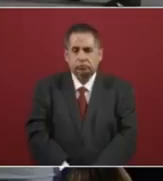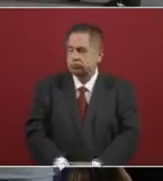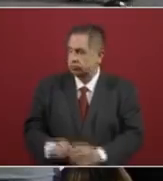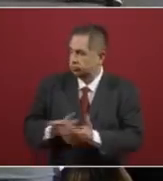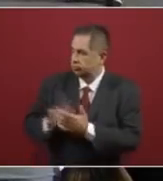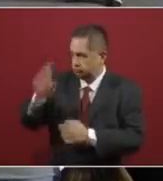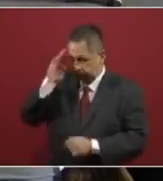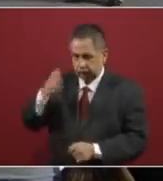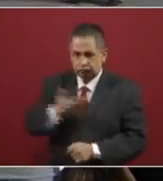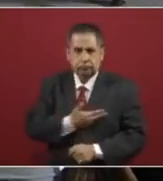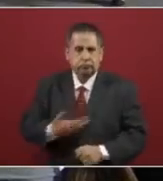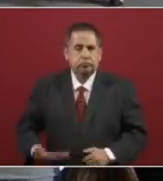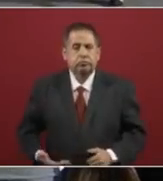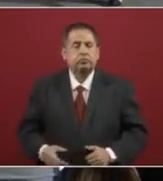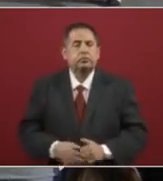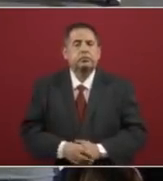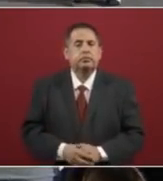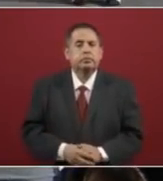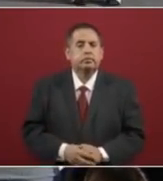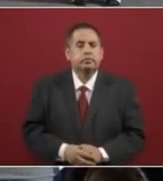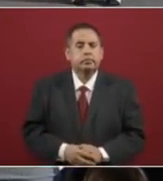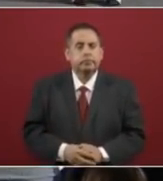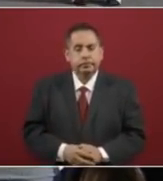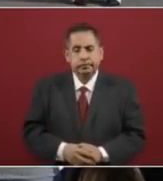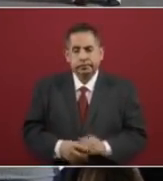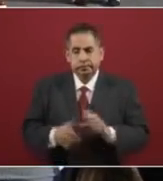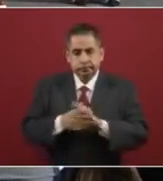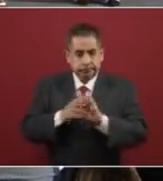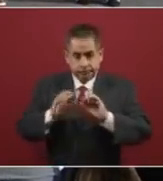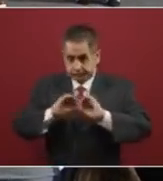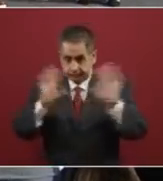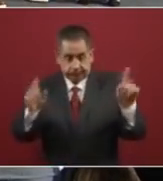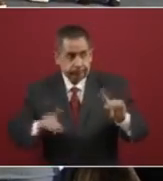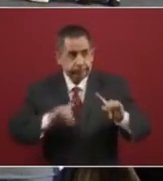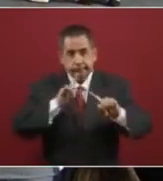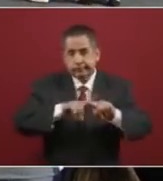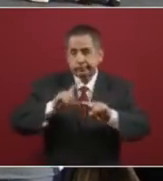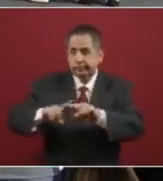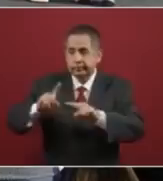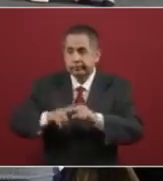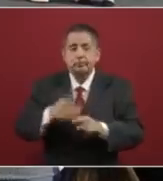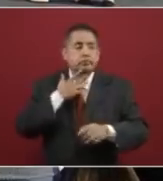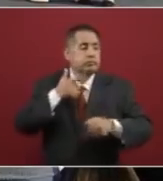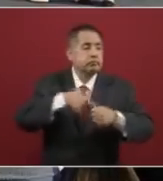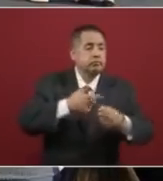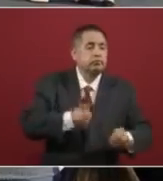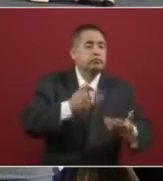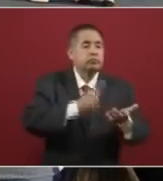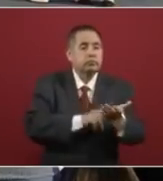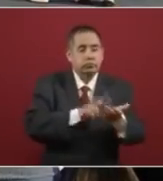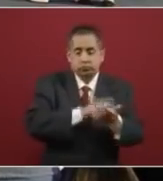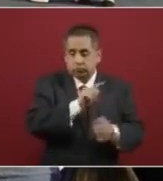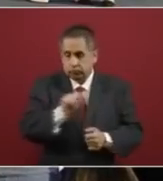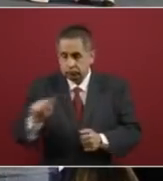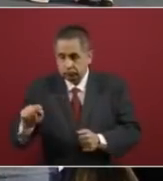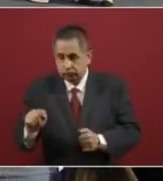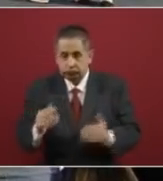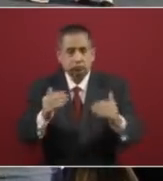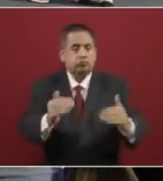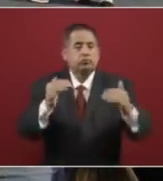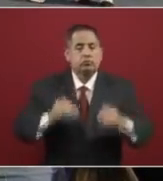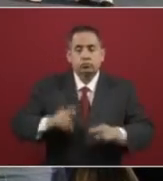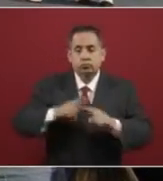del cual la población tendrá acceso al sistema e información en tiempo real de los salarios de funcionarios públicos. ¿Quién es quién en la